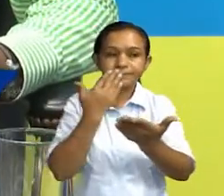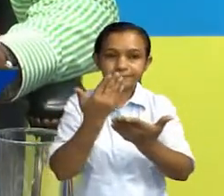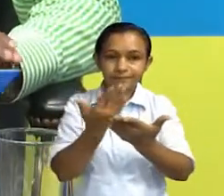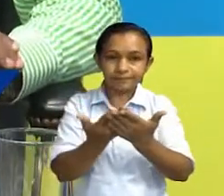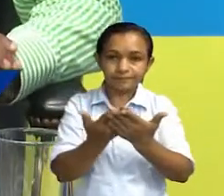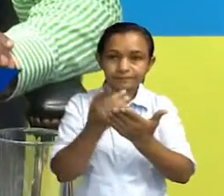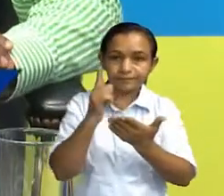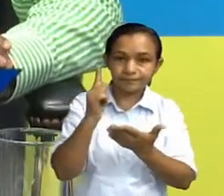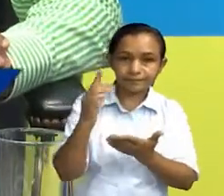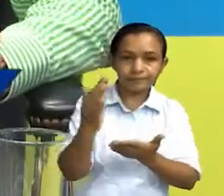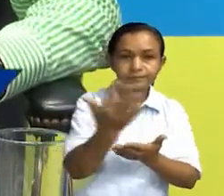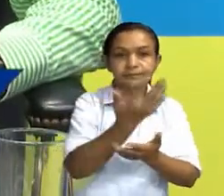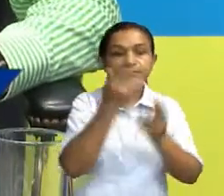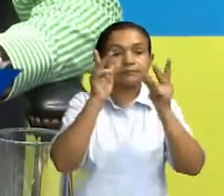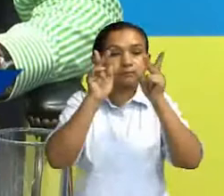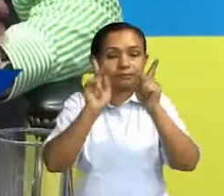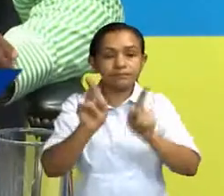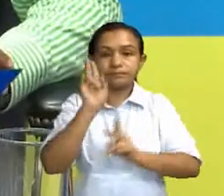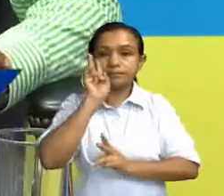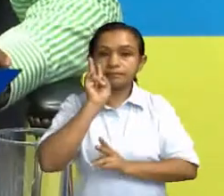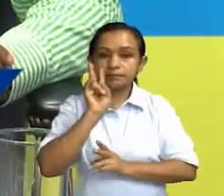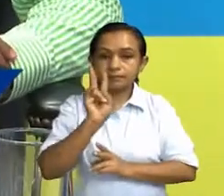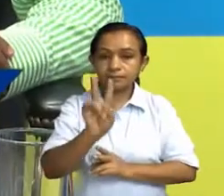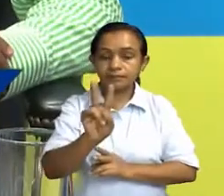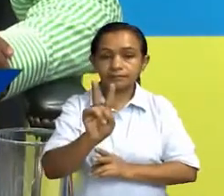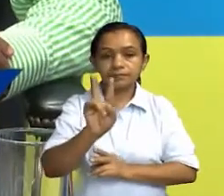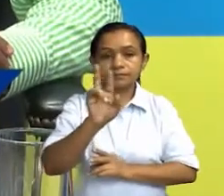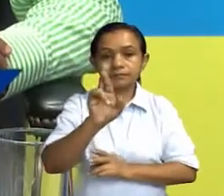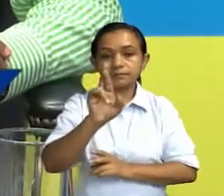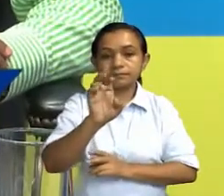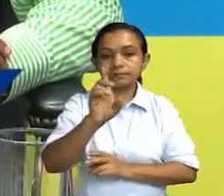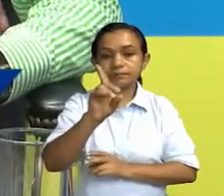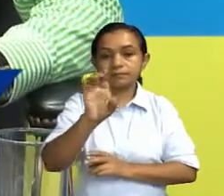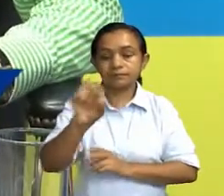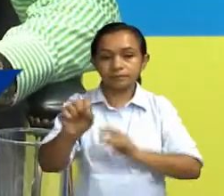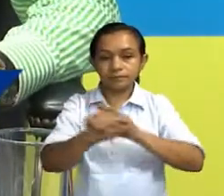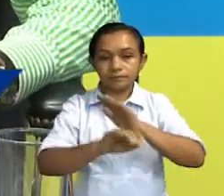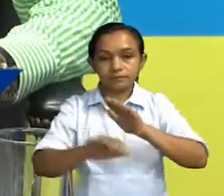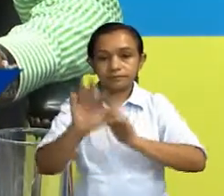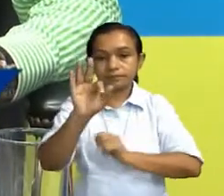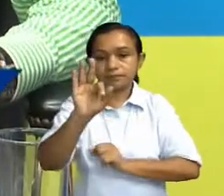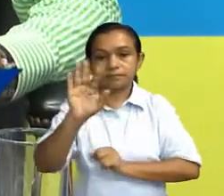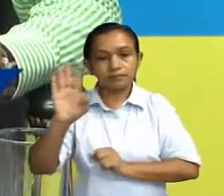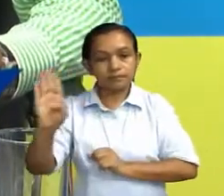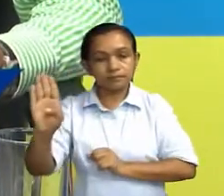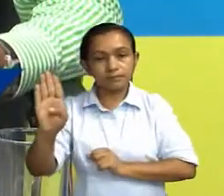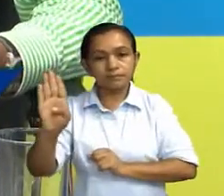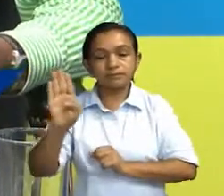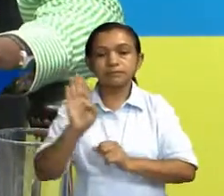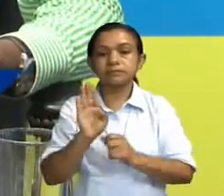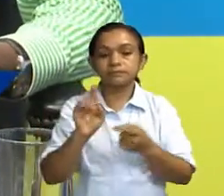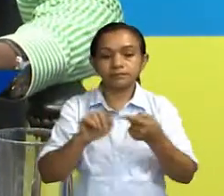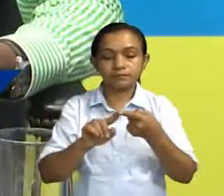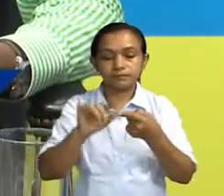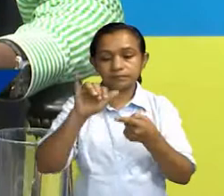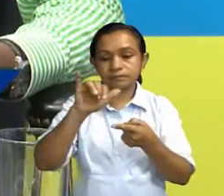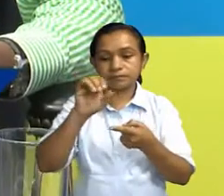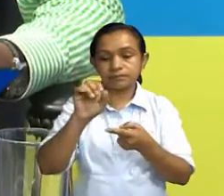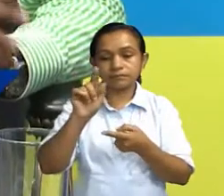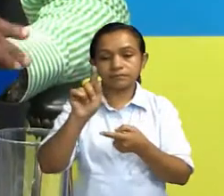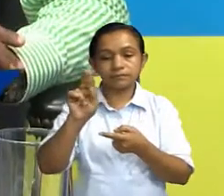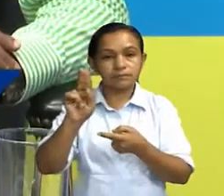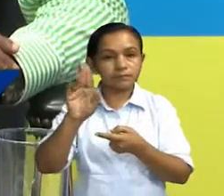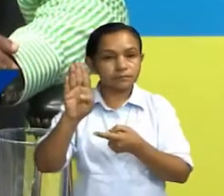los televidentes que también nos miran a través de las redes sociales en Facebook y a través de nuestro canal de YouTube. En